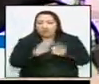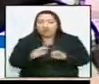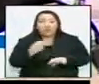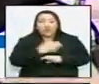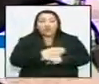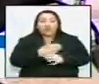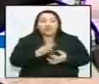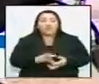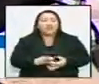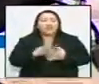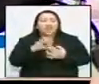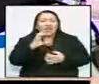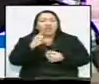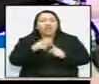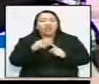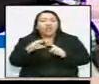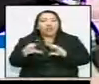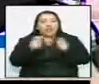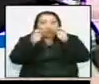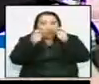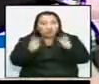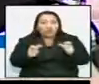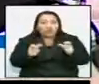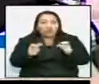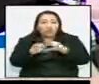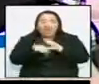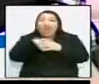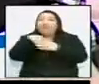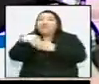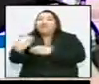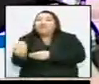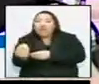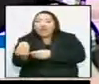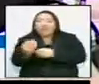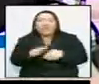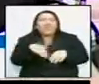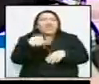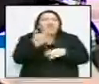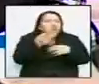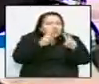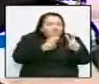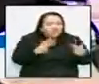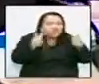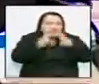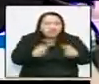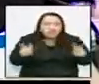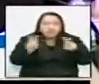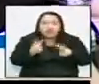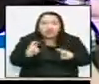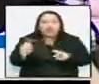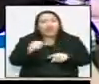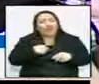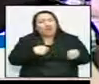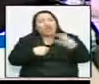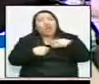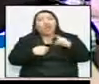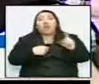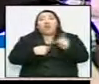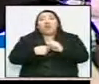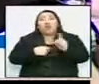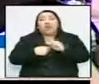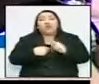importante. La esencia de la Contraloría es hacer el control externo, control posterior. No me vengan con cuentos ahora que el